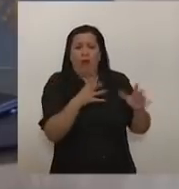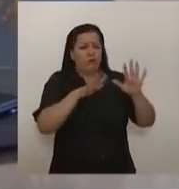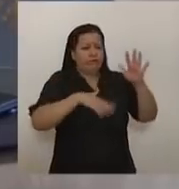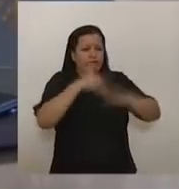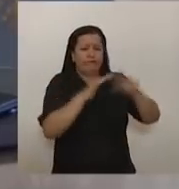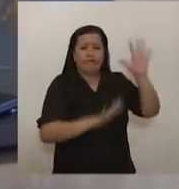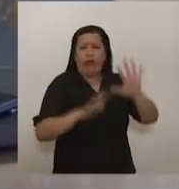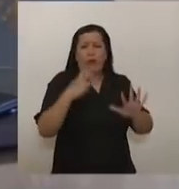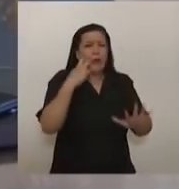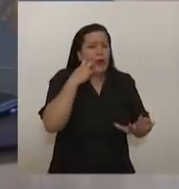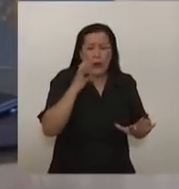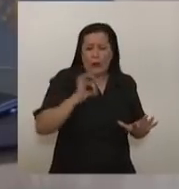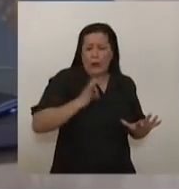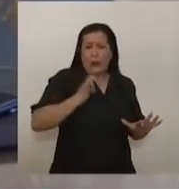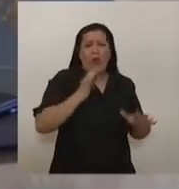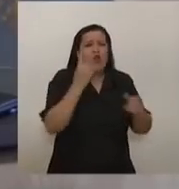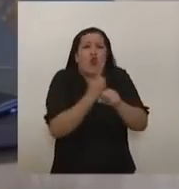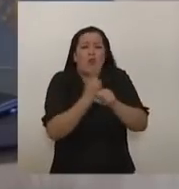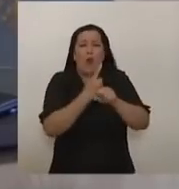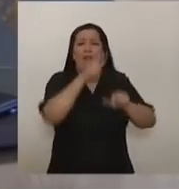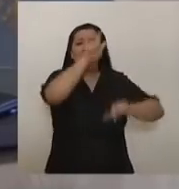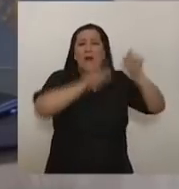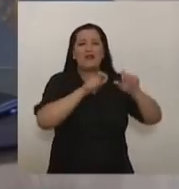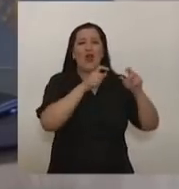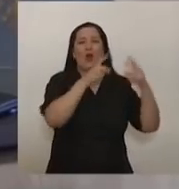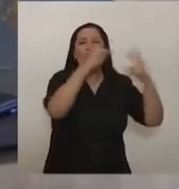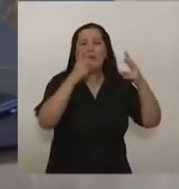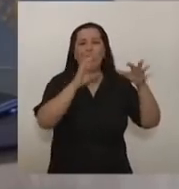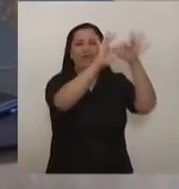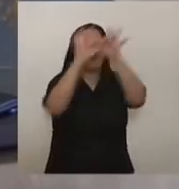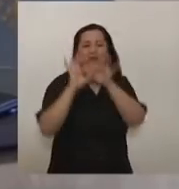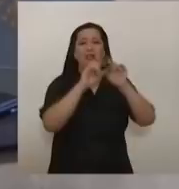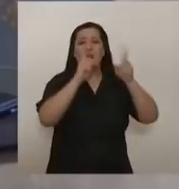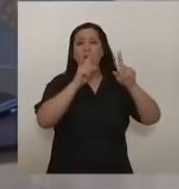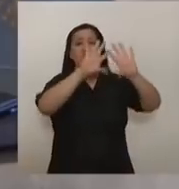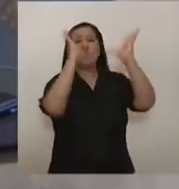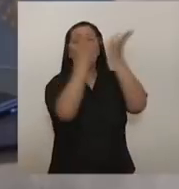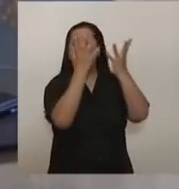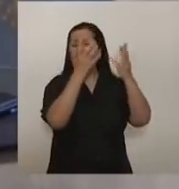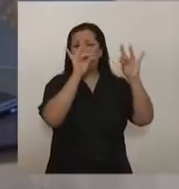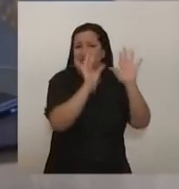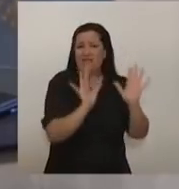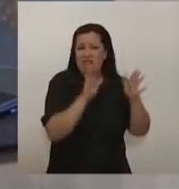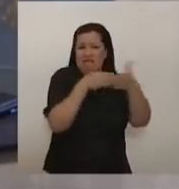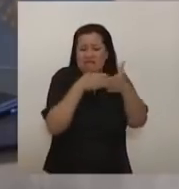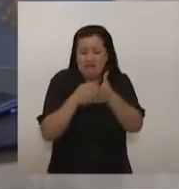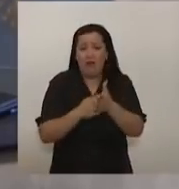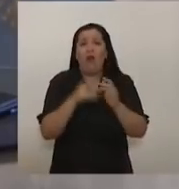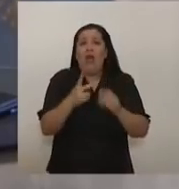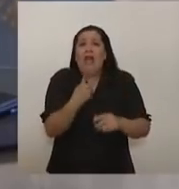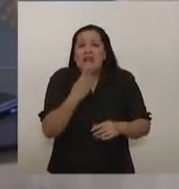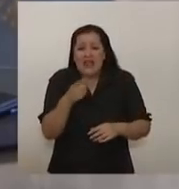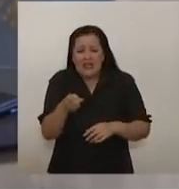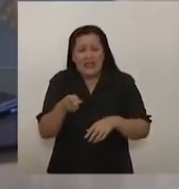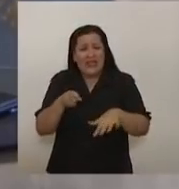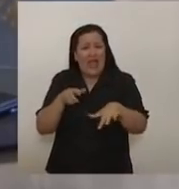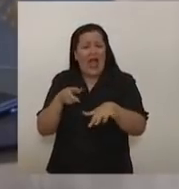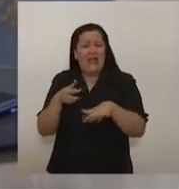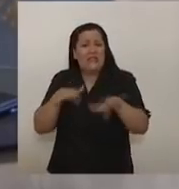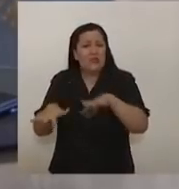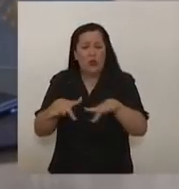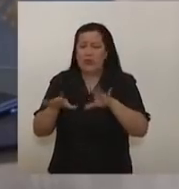vieja que no permitía conectar a los argentinos entre sí ni con el resto del mundo. La energía estaba en una